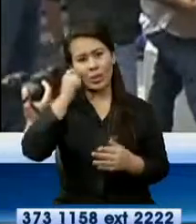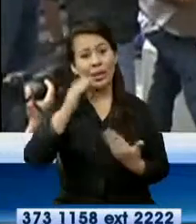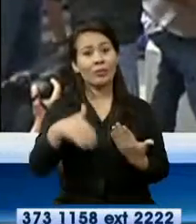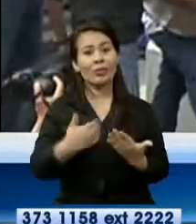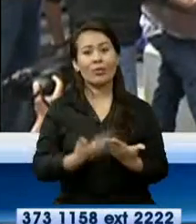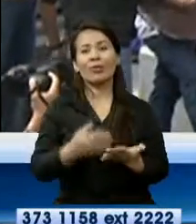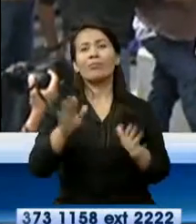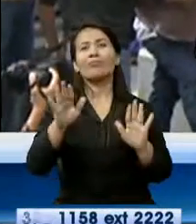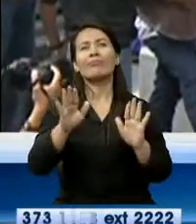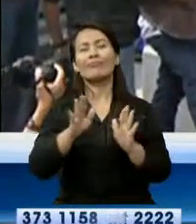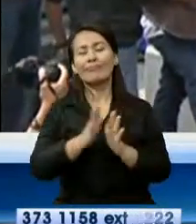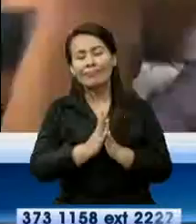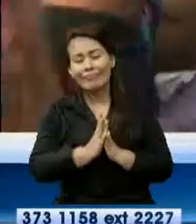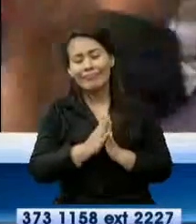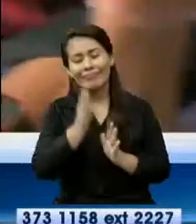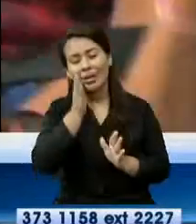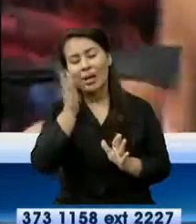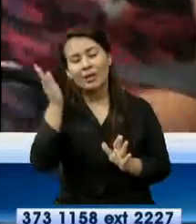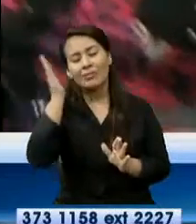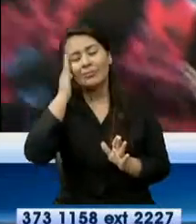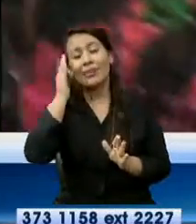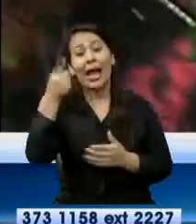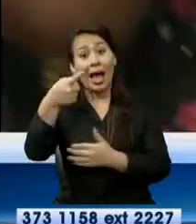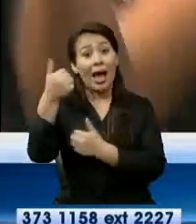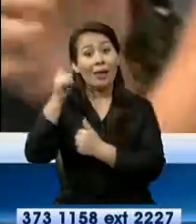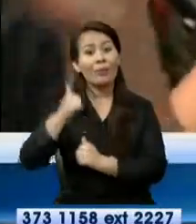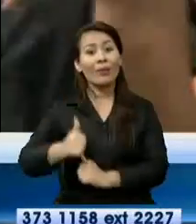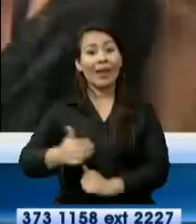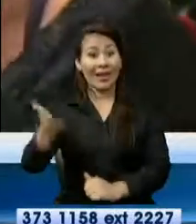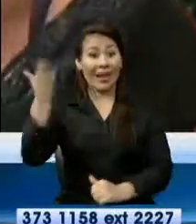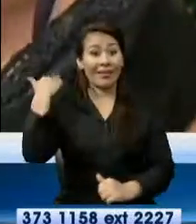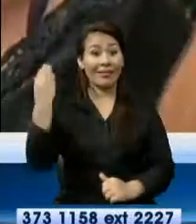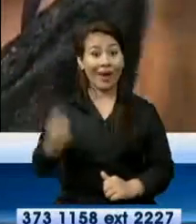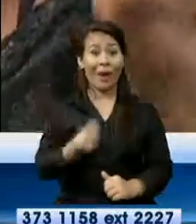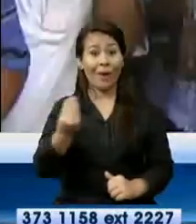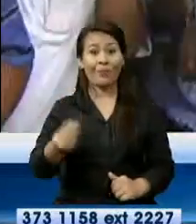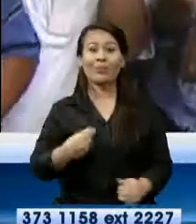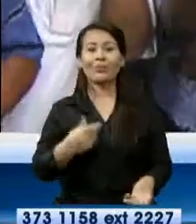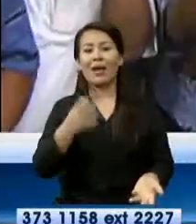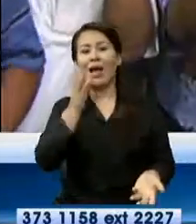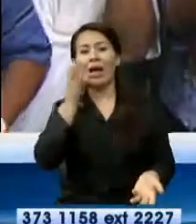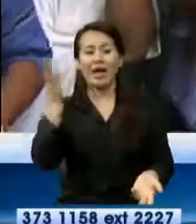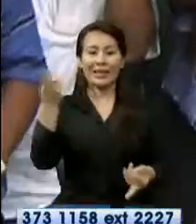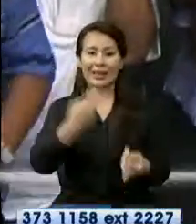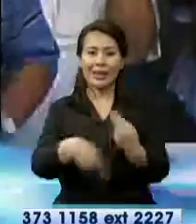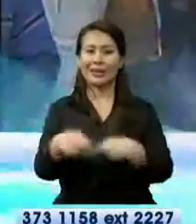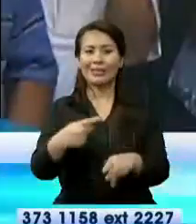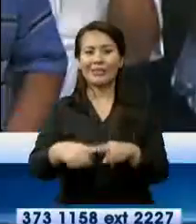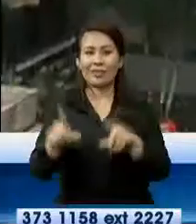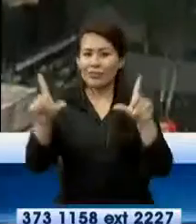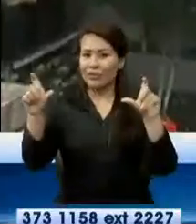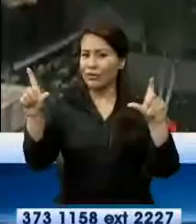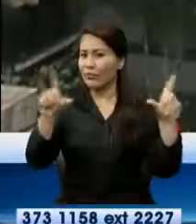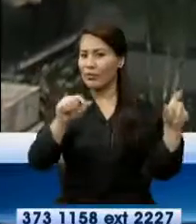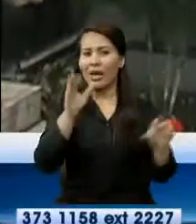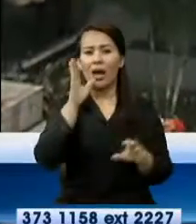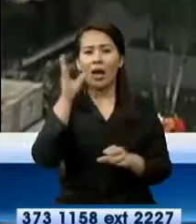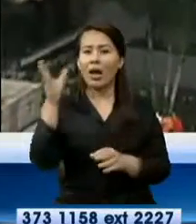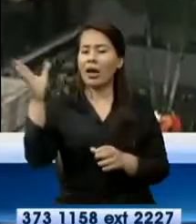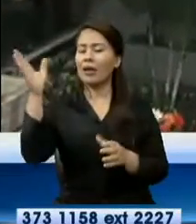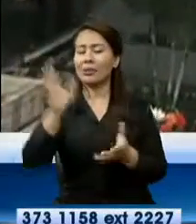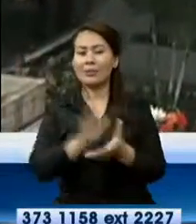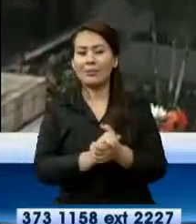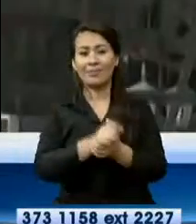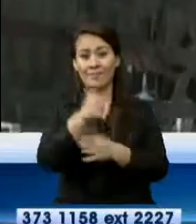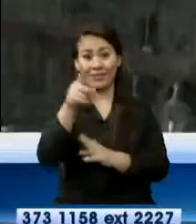Idólatras, aficionados, las abuelas que deliraron en su juventud, comerciantes, fotógrafos y cantantes como